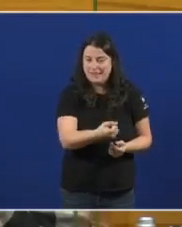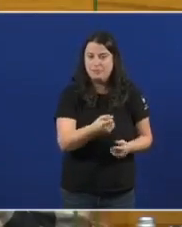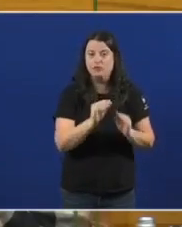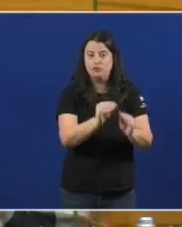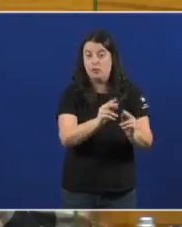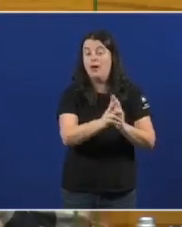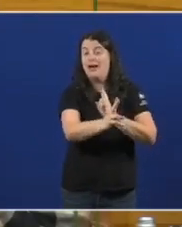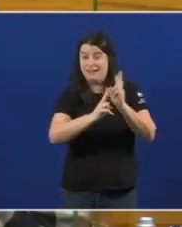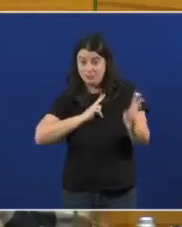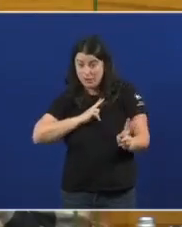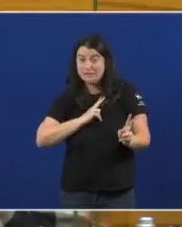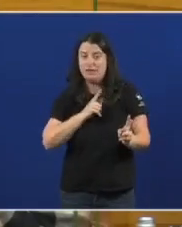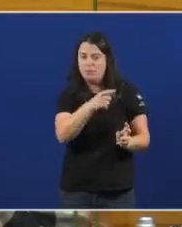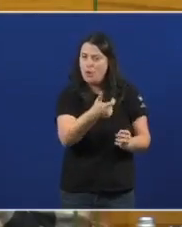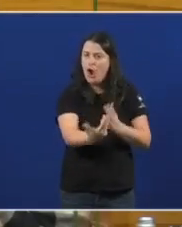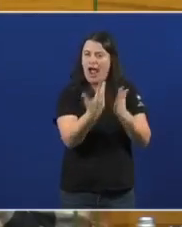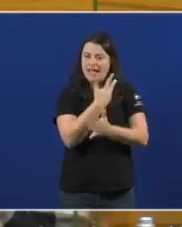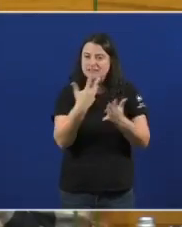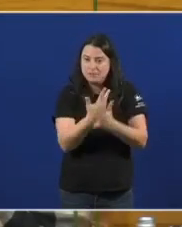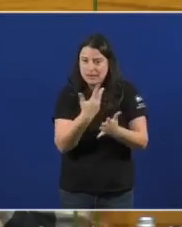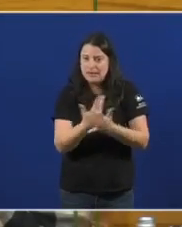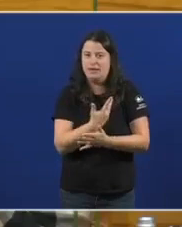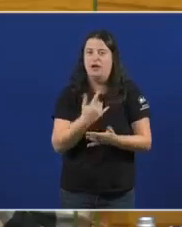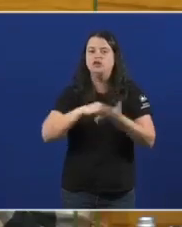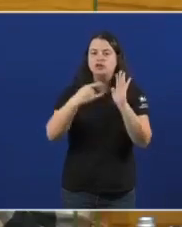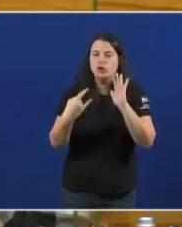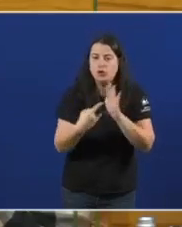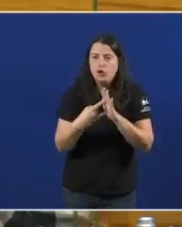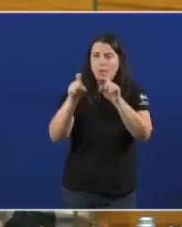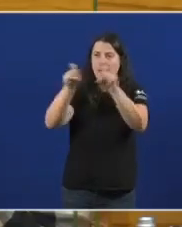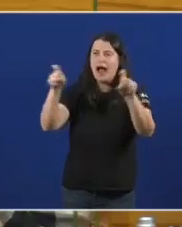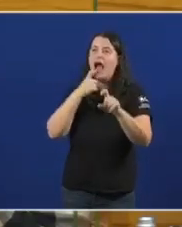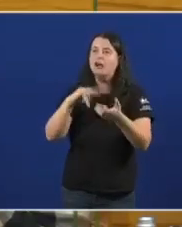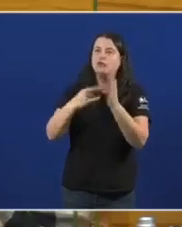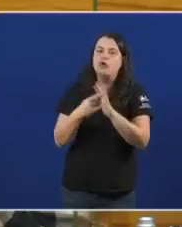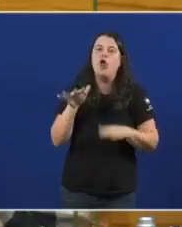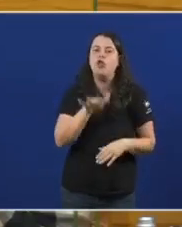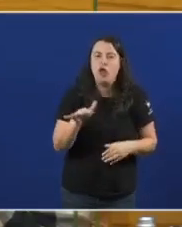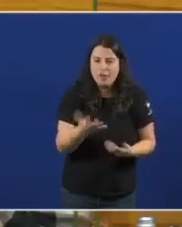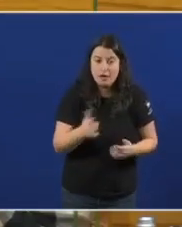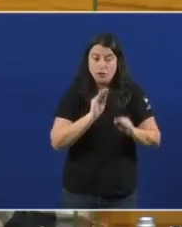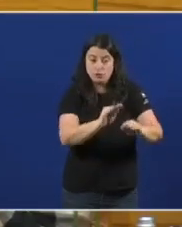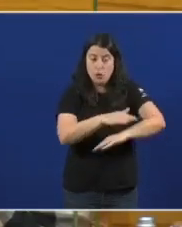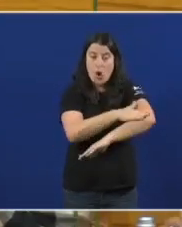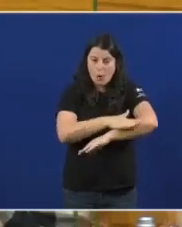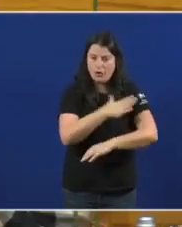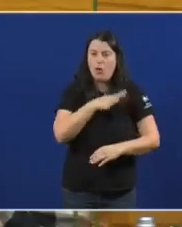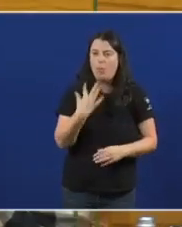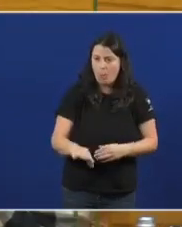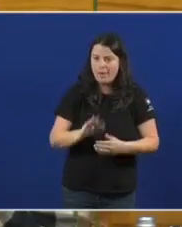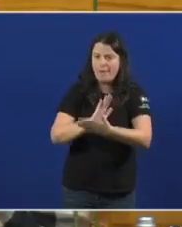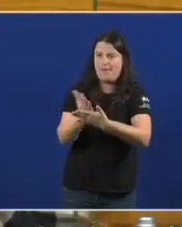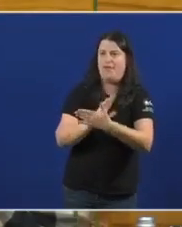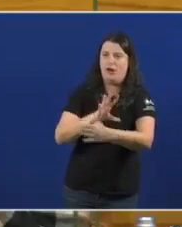súa réplica nos explique onde están as solucións para Alcoa, señor Feijóo. porque o seu goberno podía liderar a